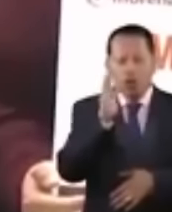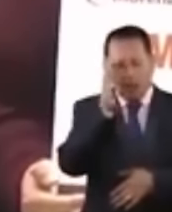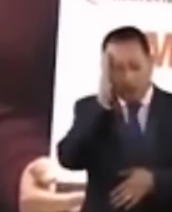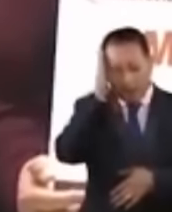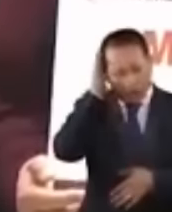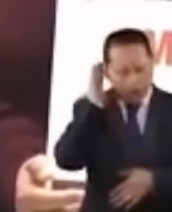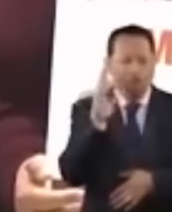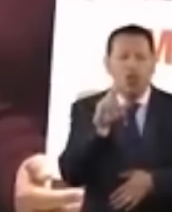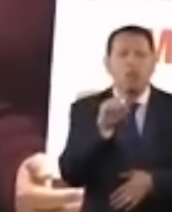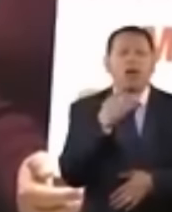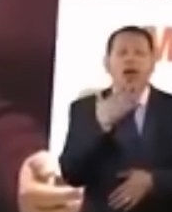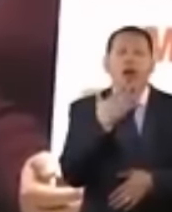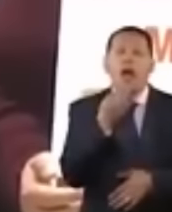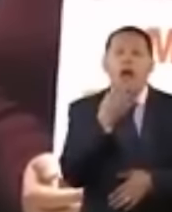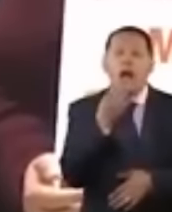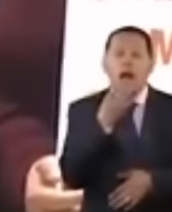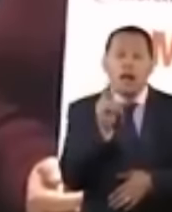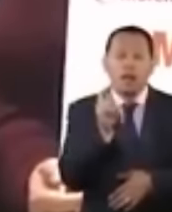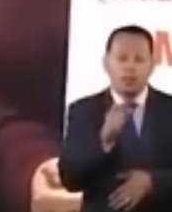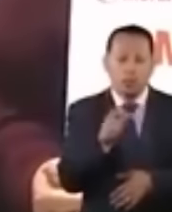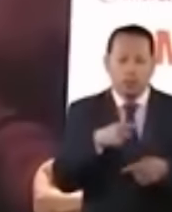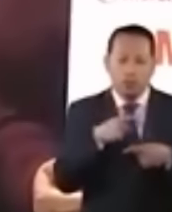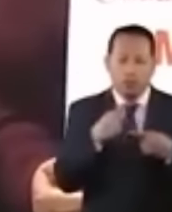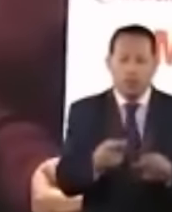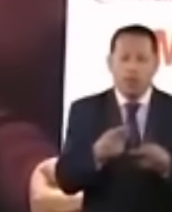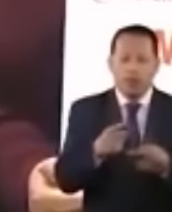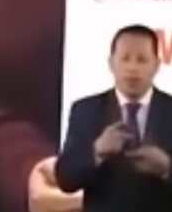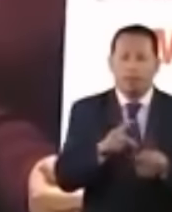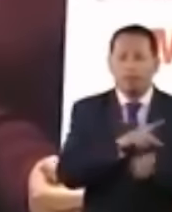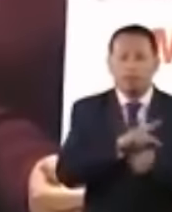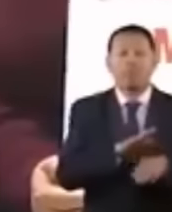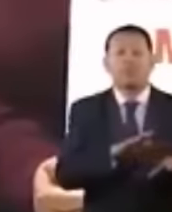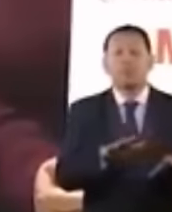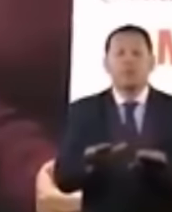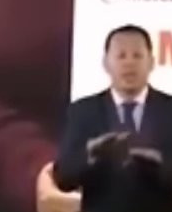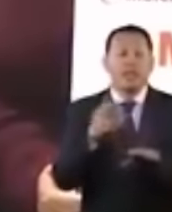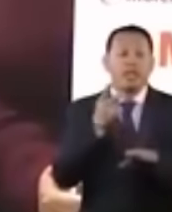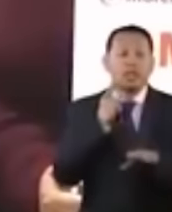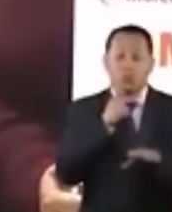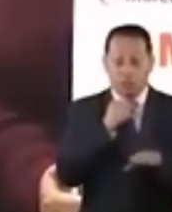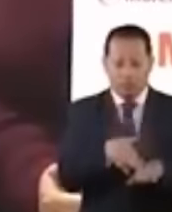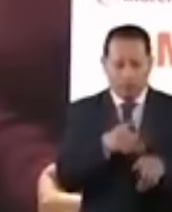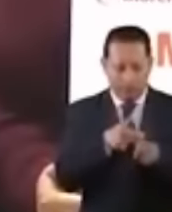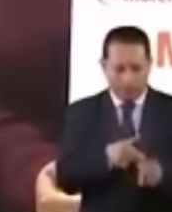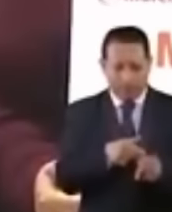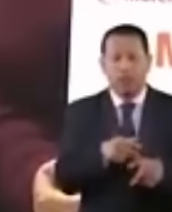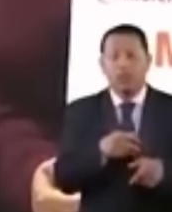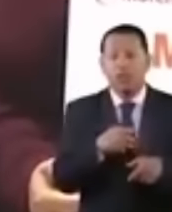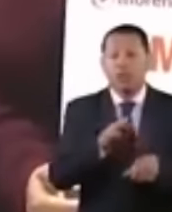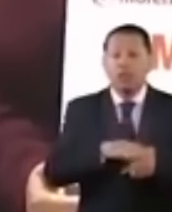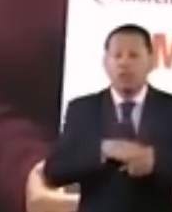cosa menor aquel que entrega la patria. Pero Diputadas, bueno, diputados, no hay también diálogos. Continúe, hago oradora. énfasis a la